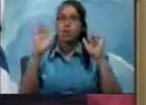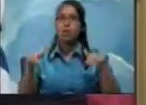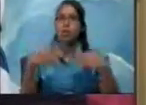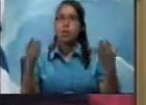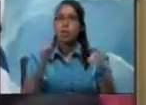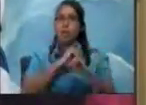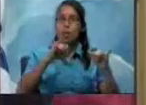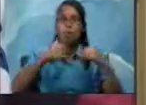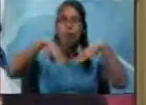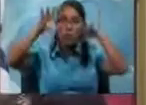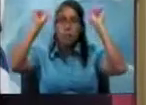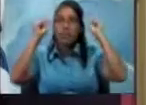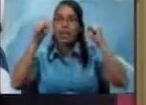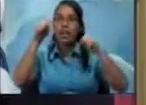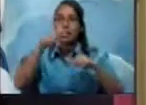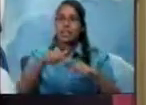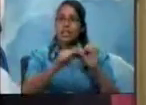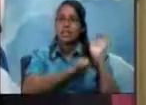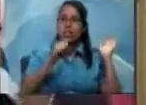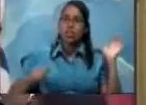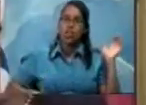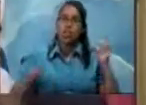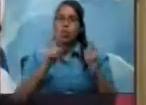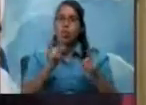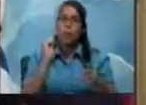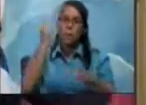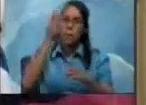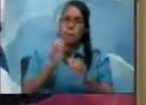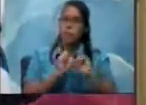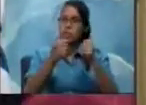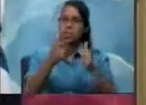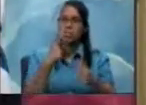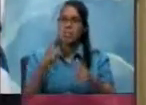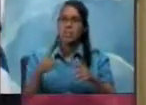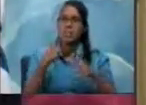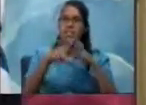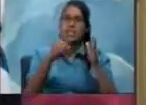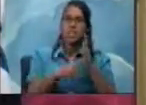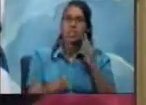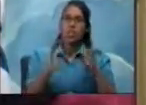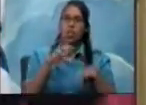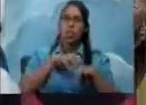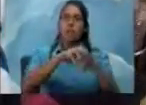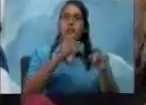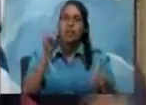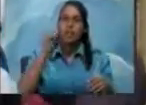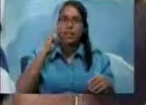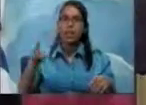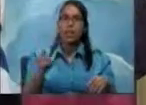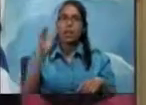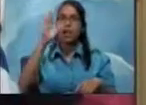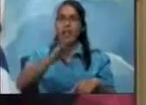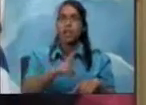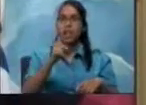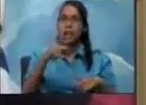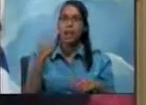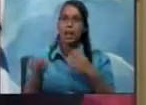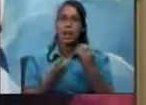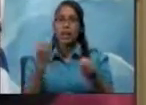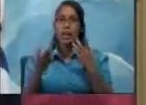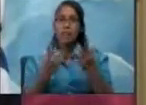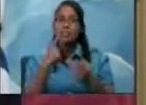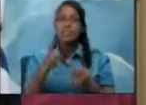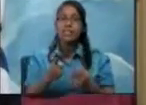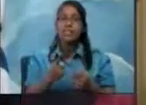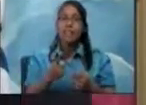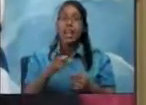hemos aprendido aquí el señor no comenzó a reprocharle ni a renegar les se los va a llevar el están en el infierno dice la